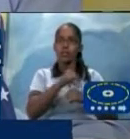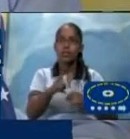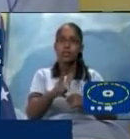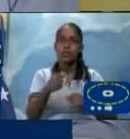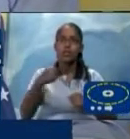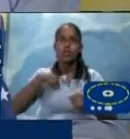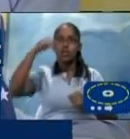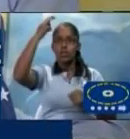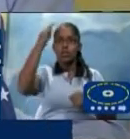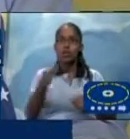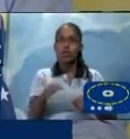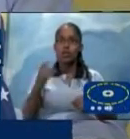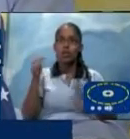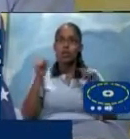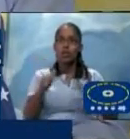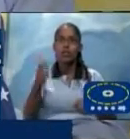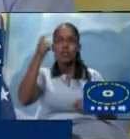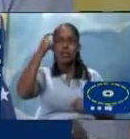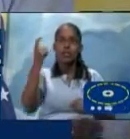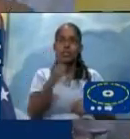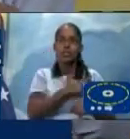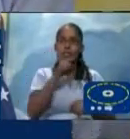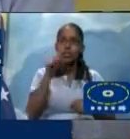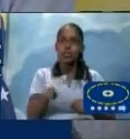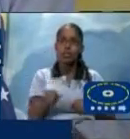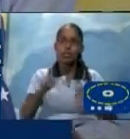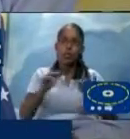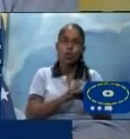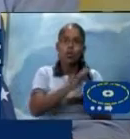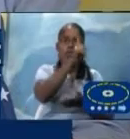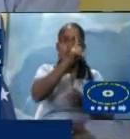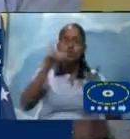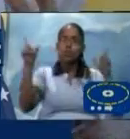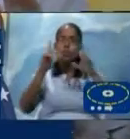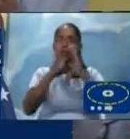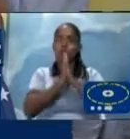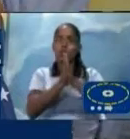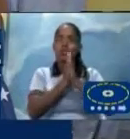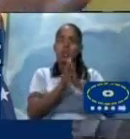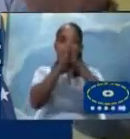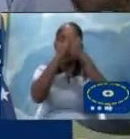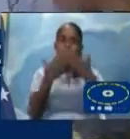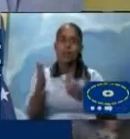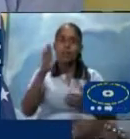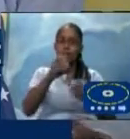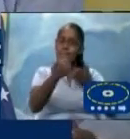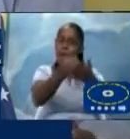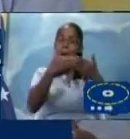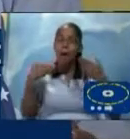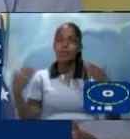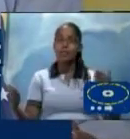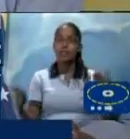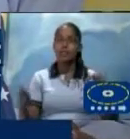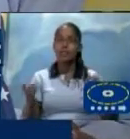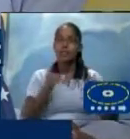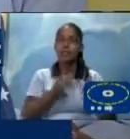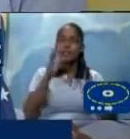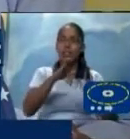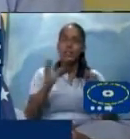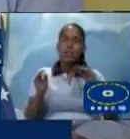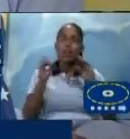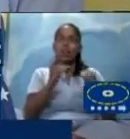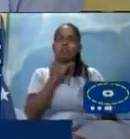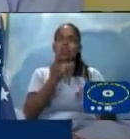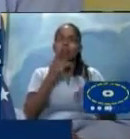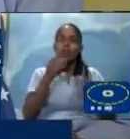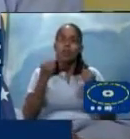Yo creo que hoy en día, a través de estos gloriosos matutinos, la palabra está abierta. Y se está hablando